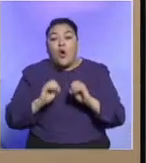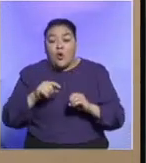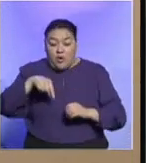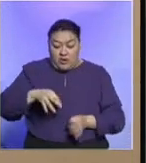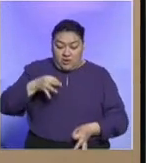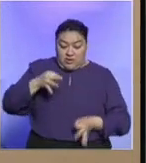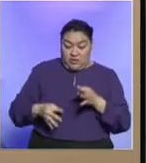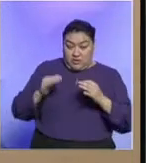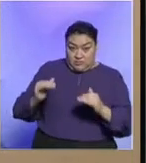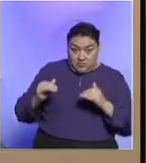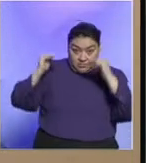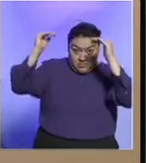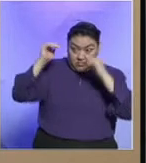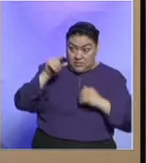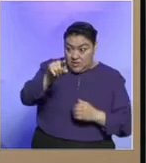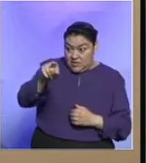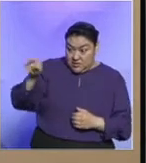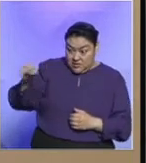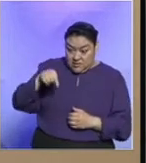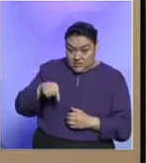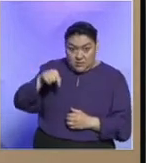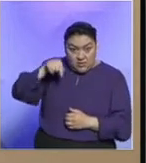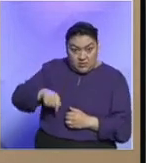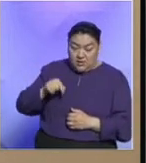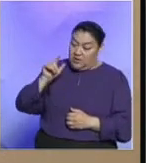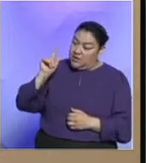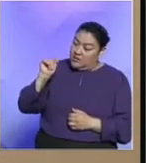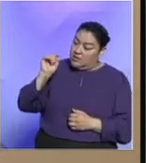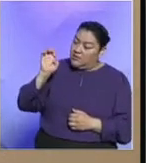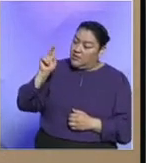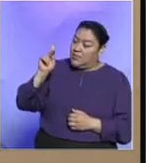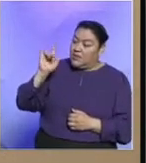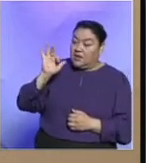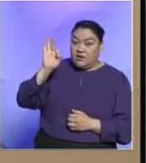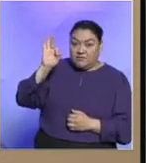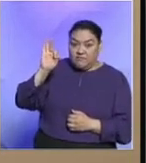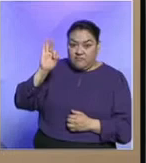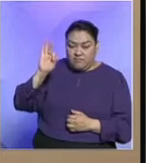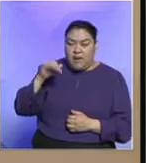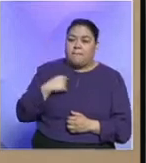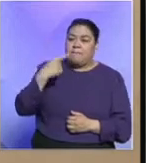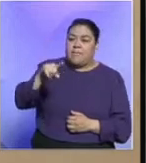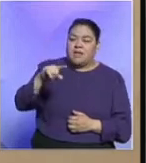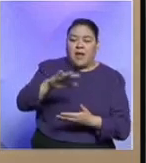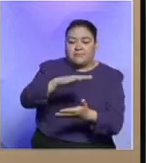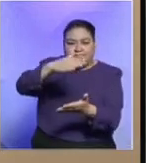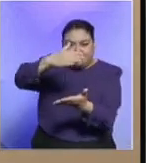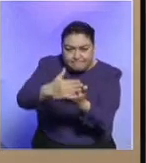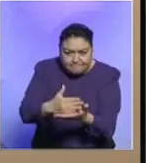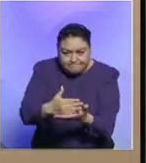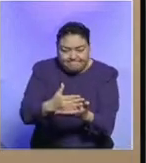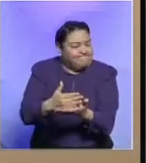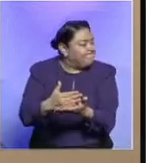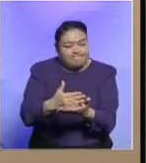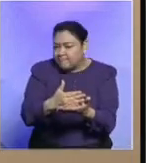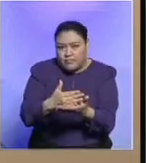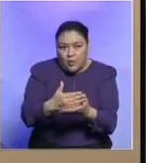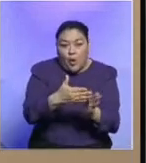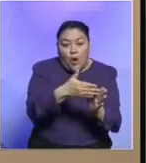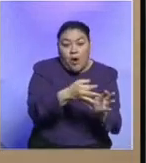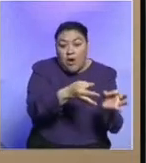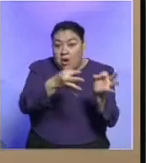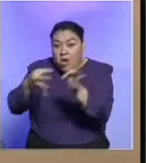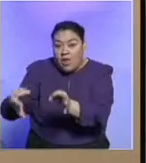o este Tribunal Electoral del Poder Judicial de la Federación suspenda o deje de cumplir